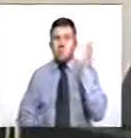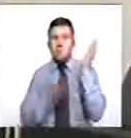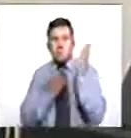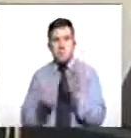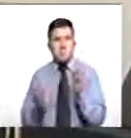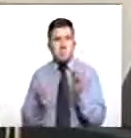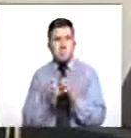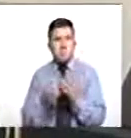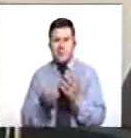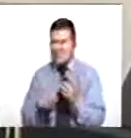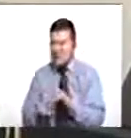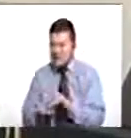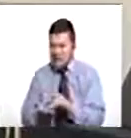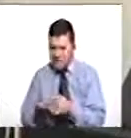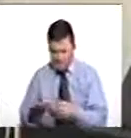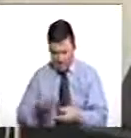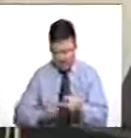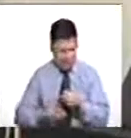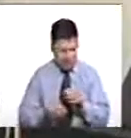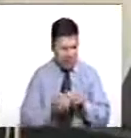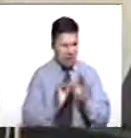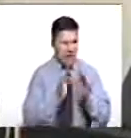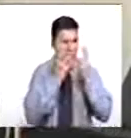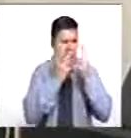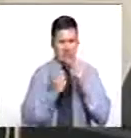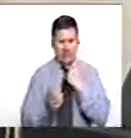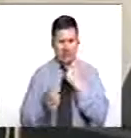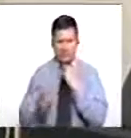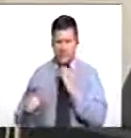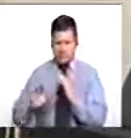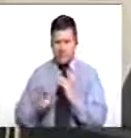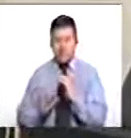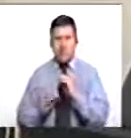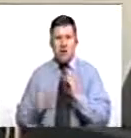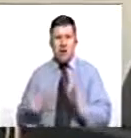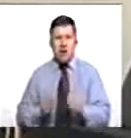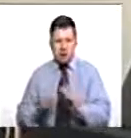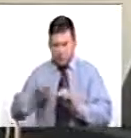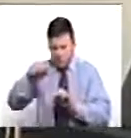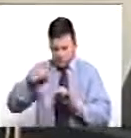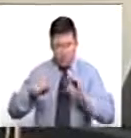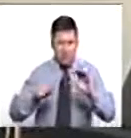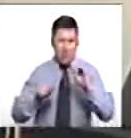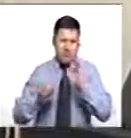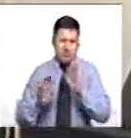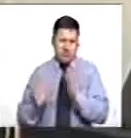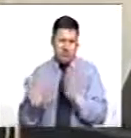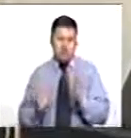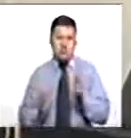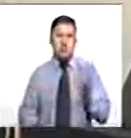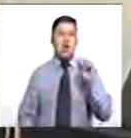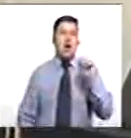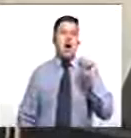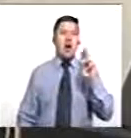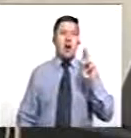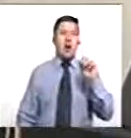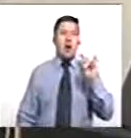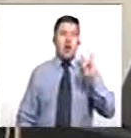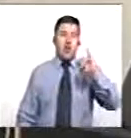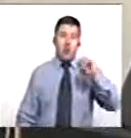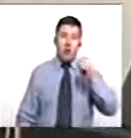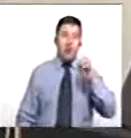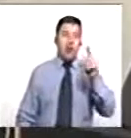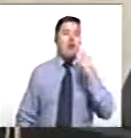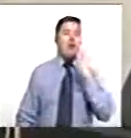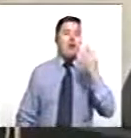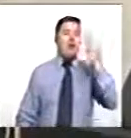muchísimo más déficit a la caja para la compañía. Y la segunda, que lo habló el senador Araújo, es en la